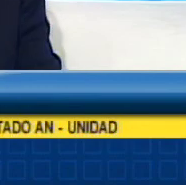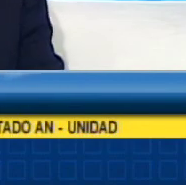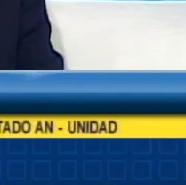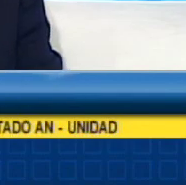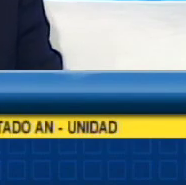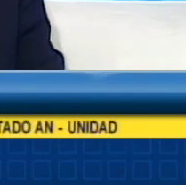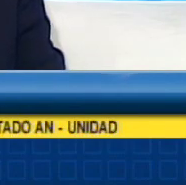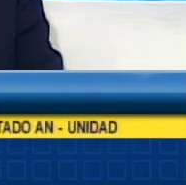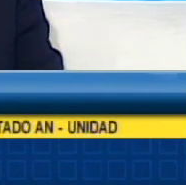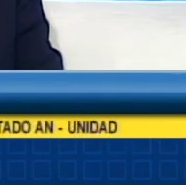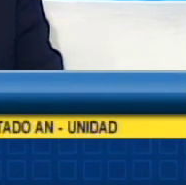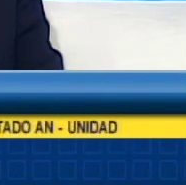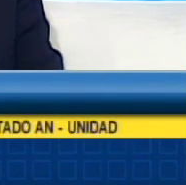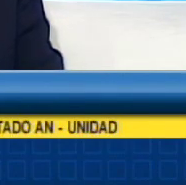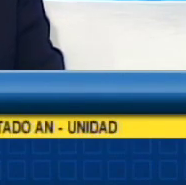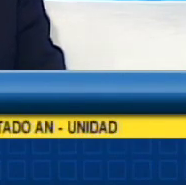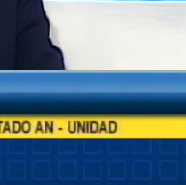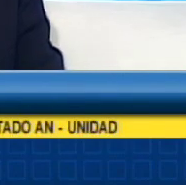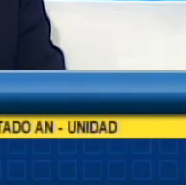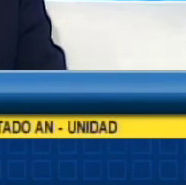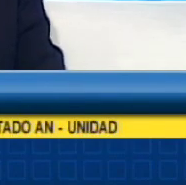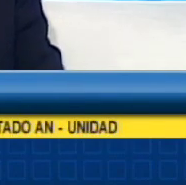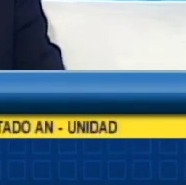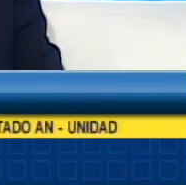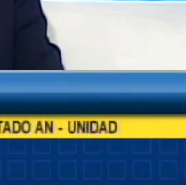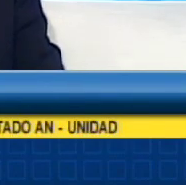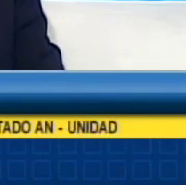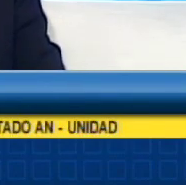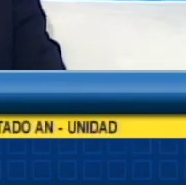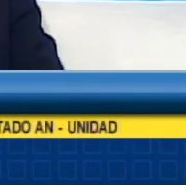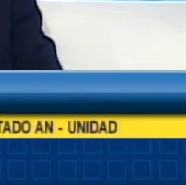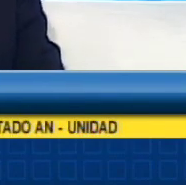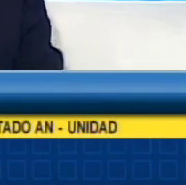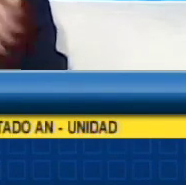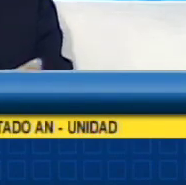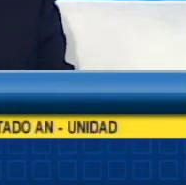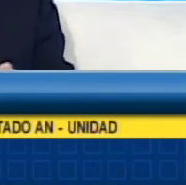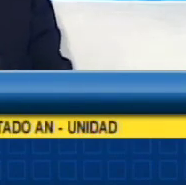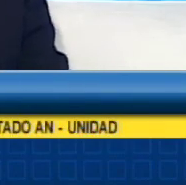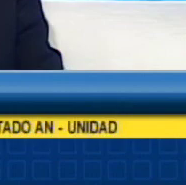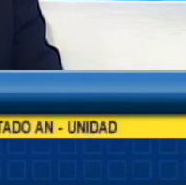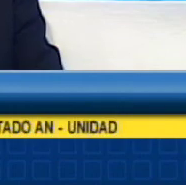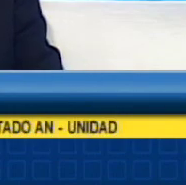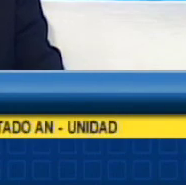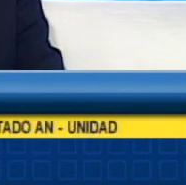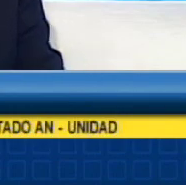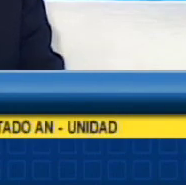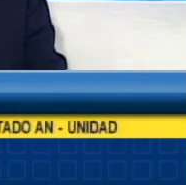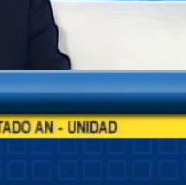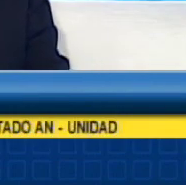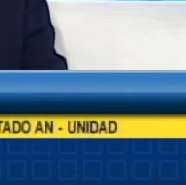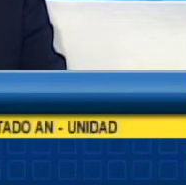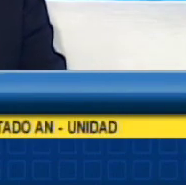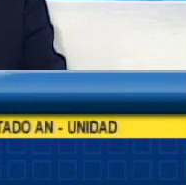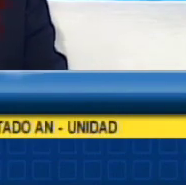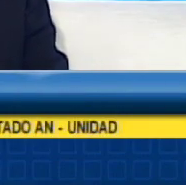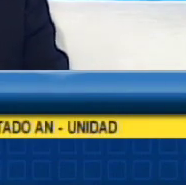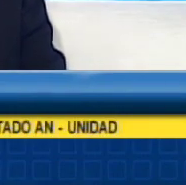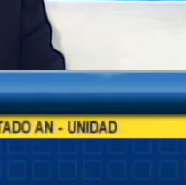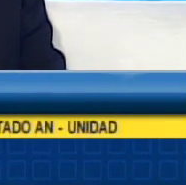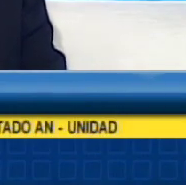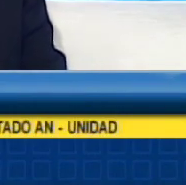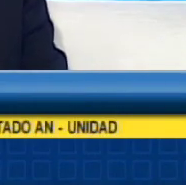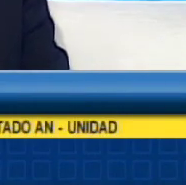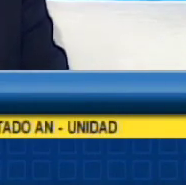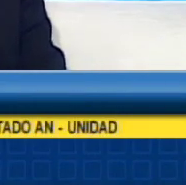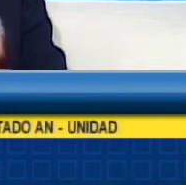creo que es un tema también bien importante para el diálogo. ¿Cómo hacemos nosotros, no para frenar el sector privado y paralizar la economía, que es lo que hace